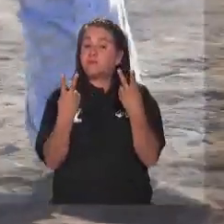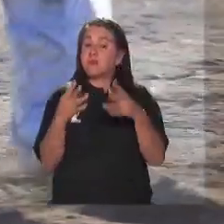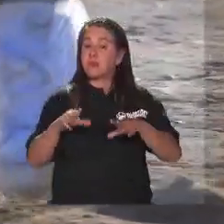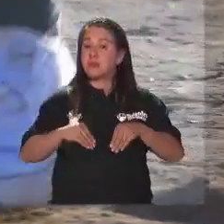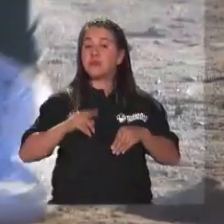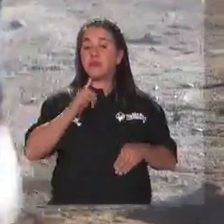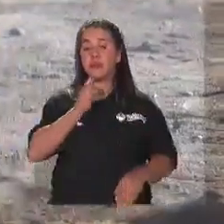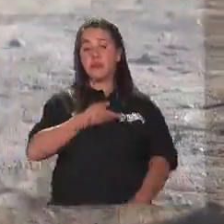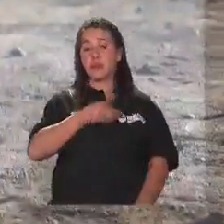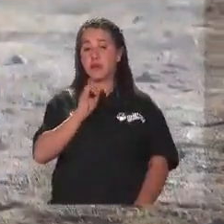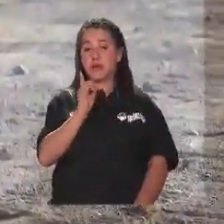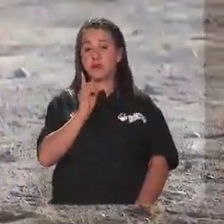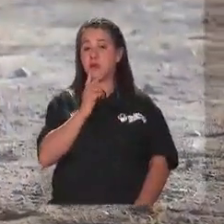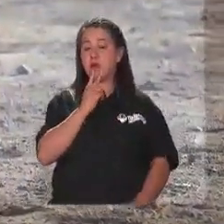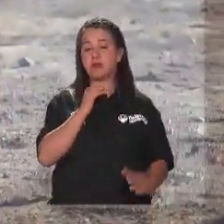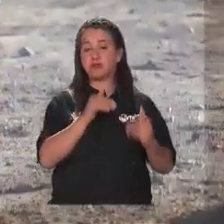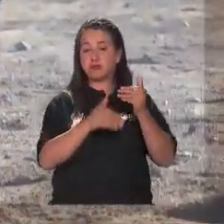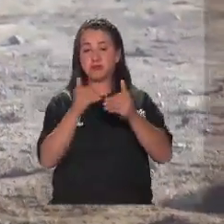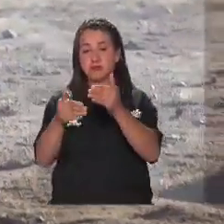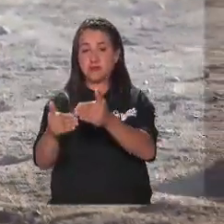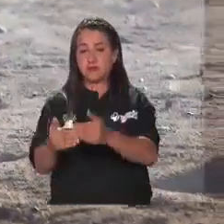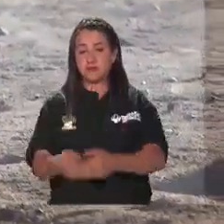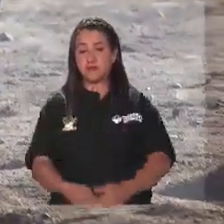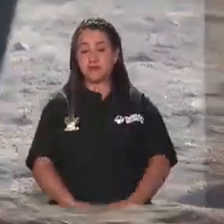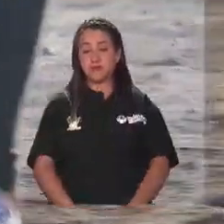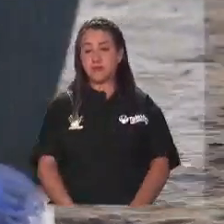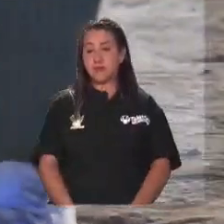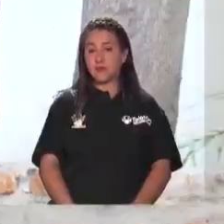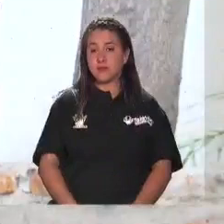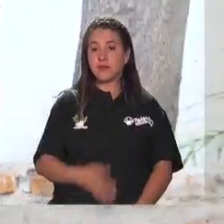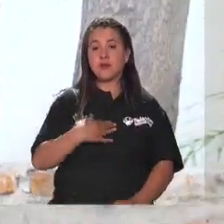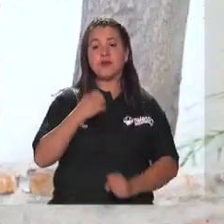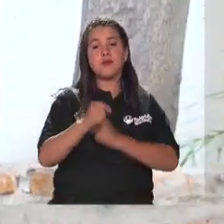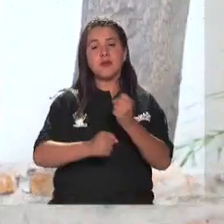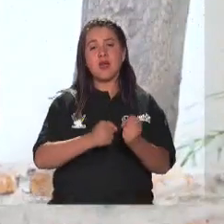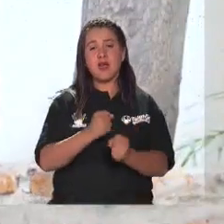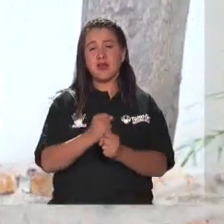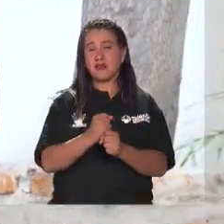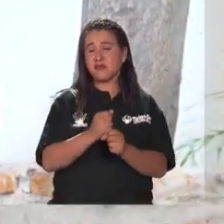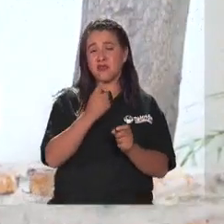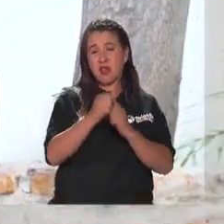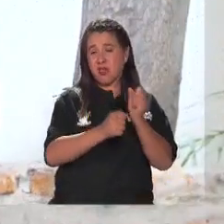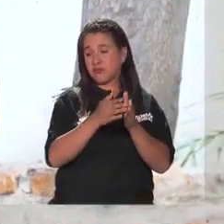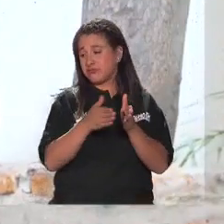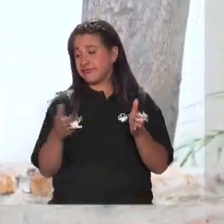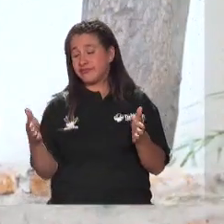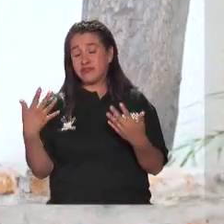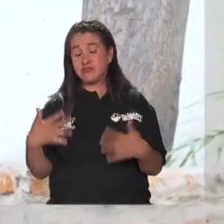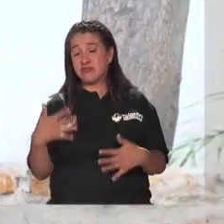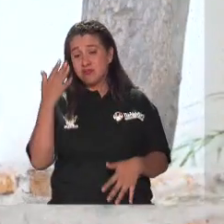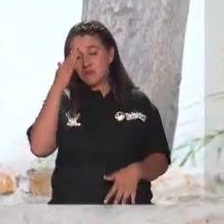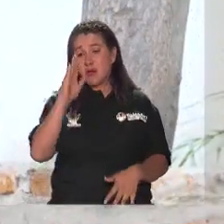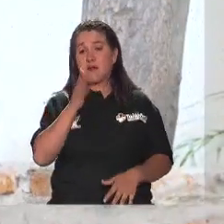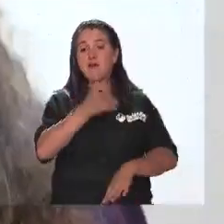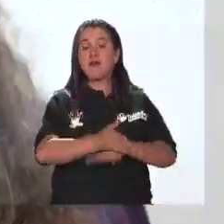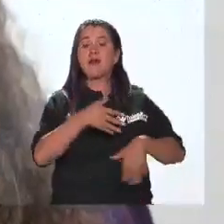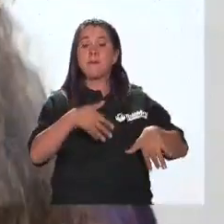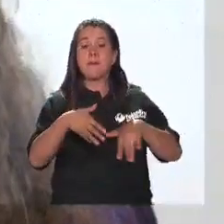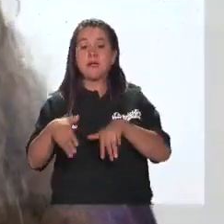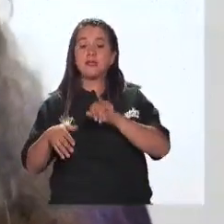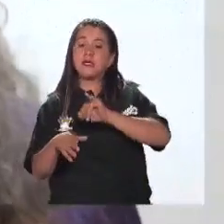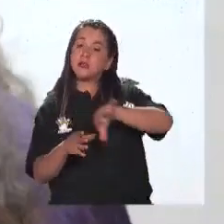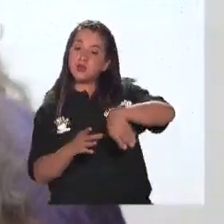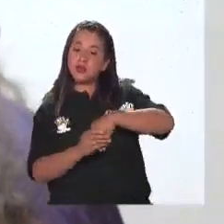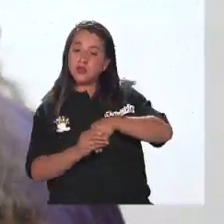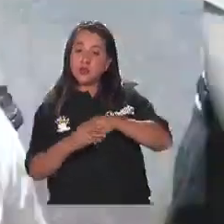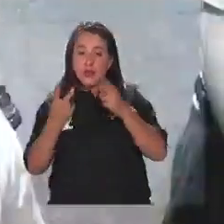Mientras estaba en mi año negro, asistí a una marcha por la inclusión. Y me di